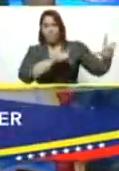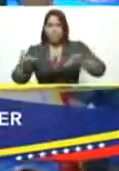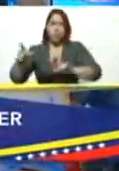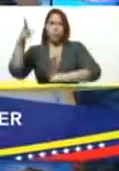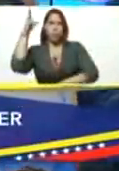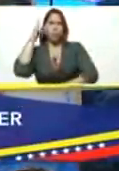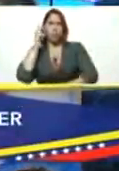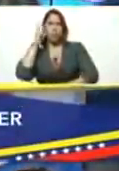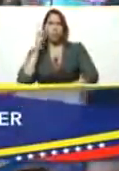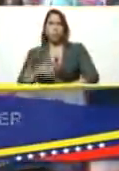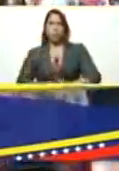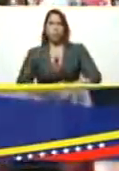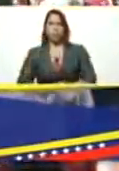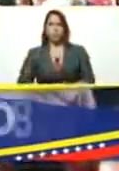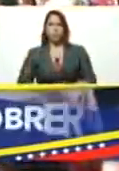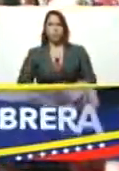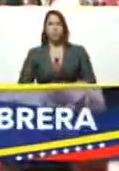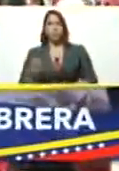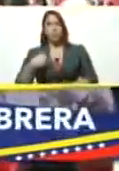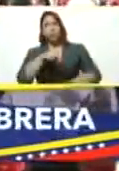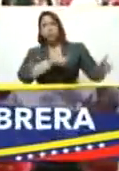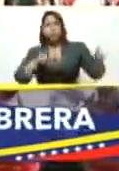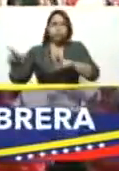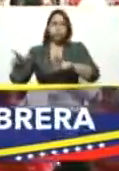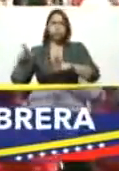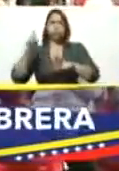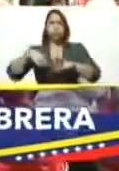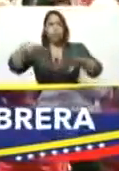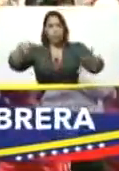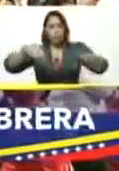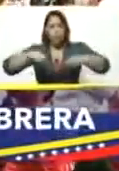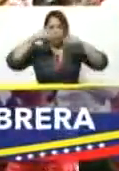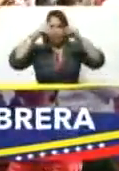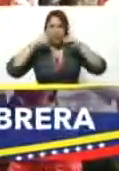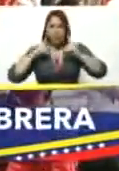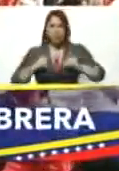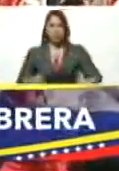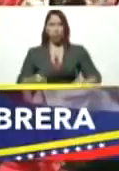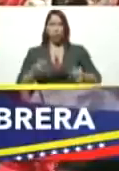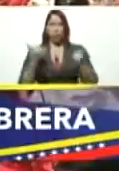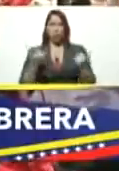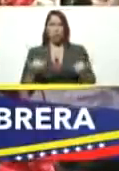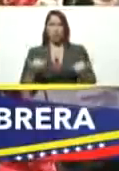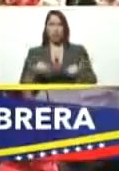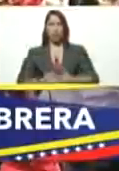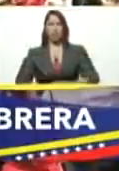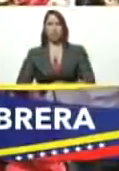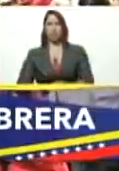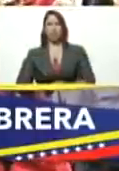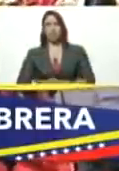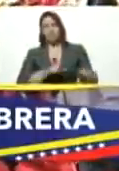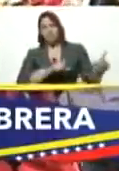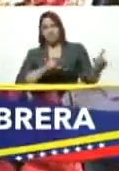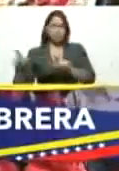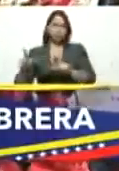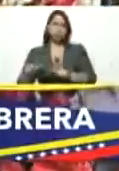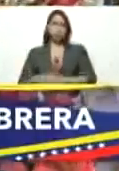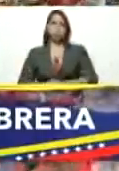escucharlo y estoy listo para tomar decisiones en caliente listo